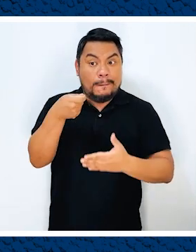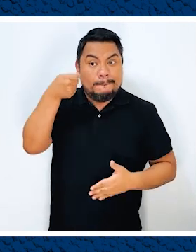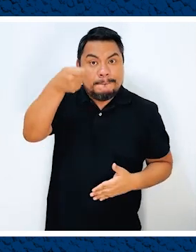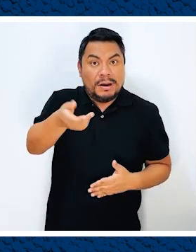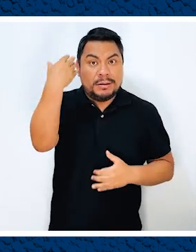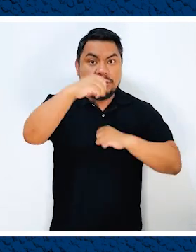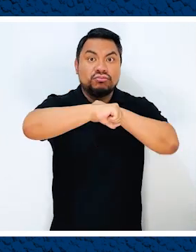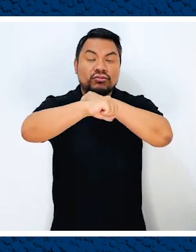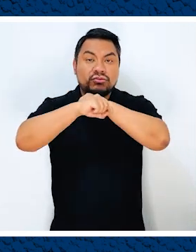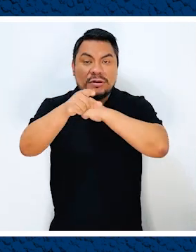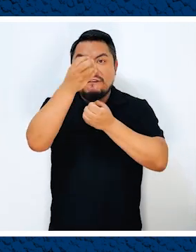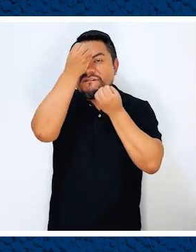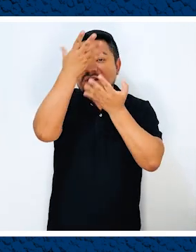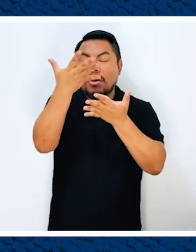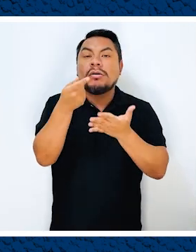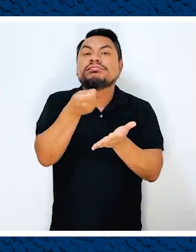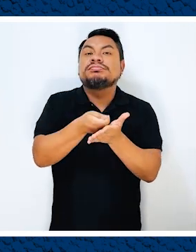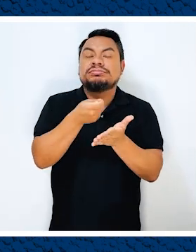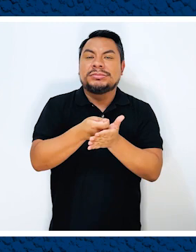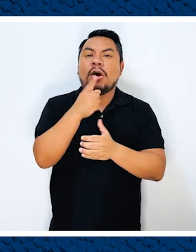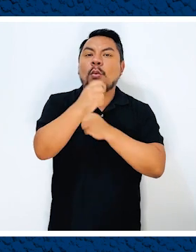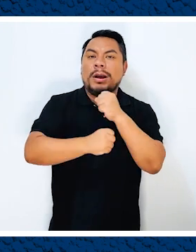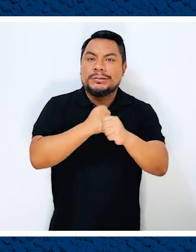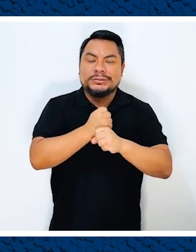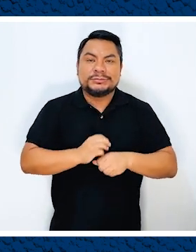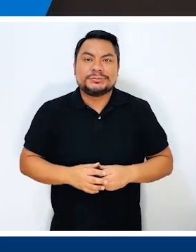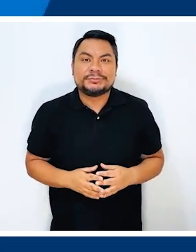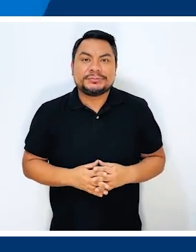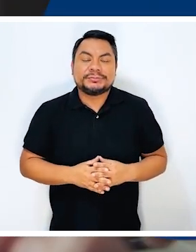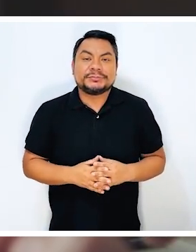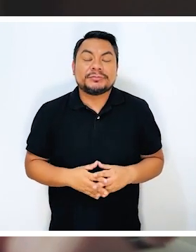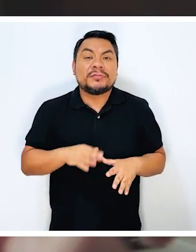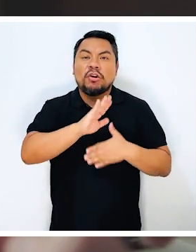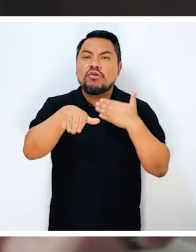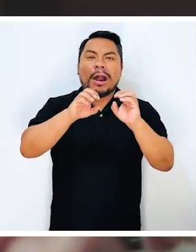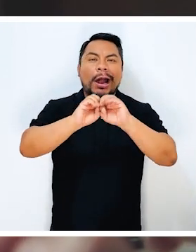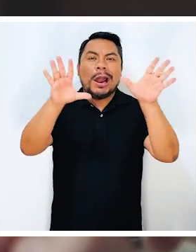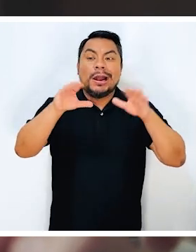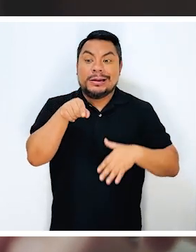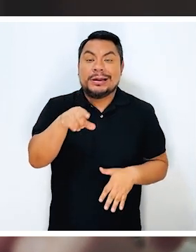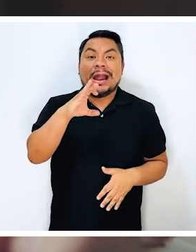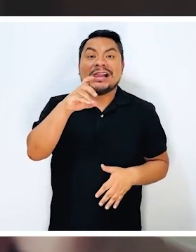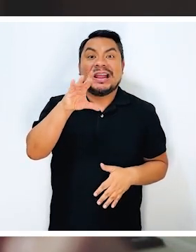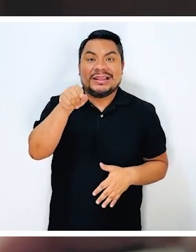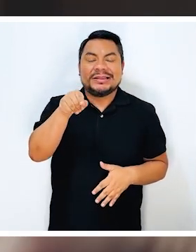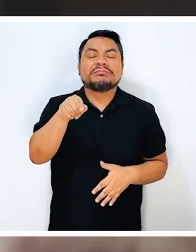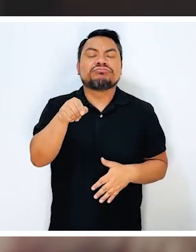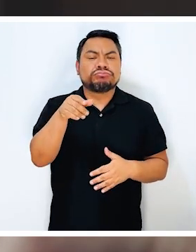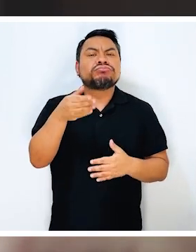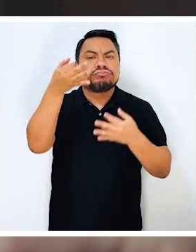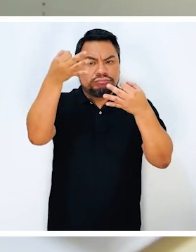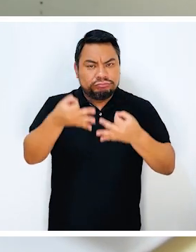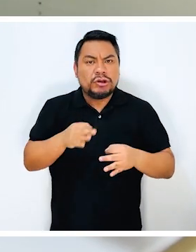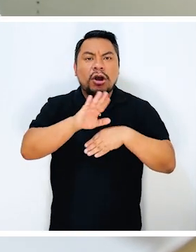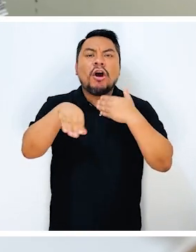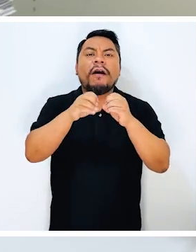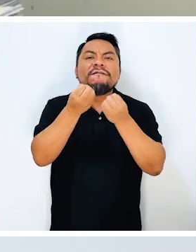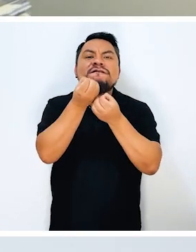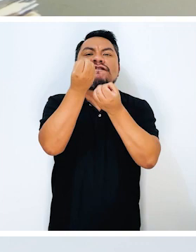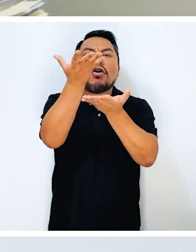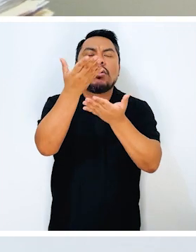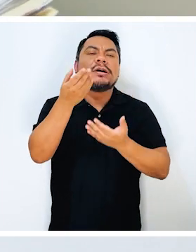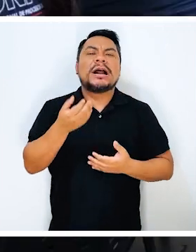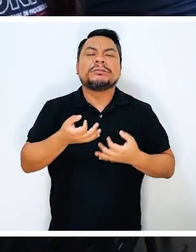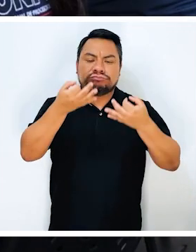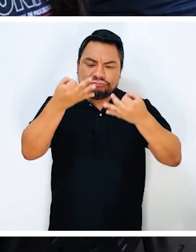algún aporte de campaña o información financiera anual. Con Claridad, cumplimos con transparentar la información